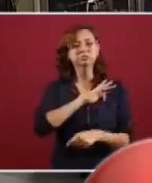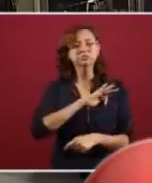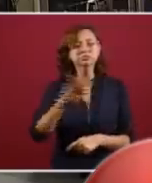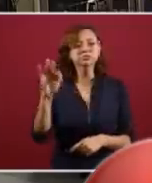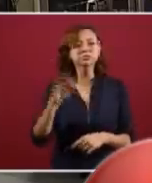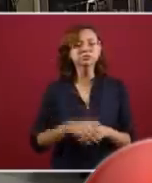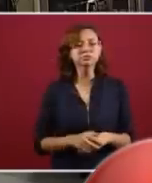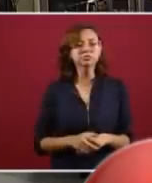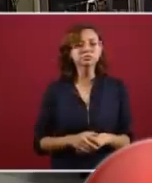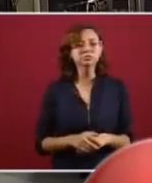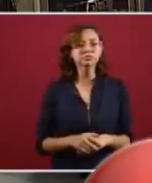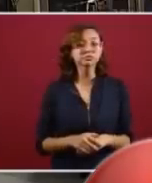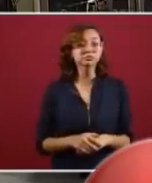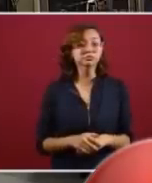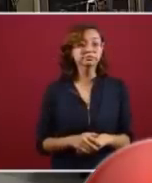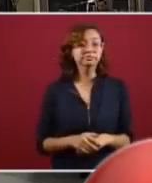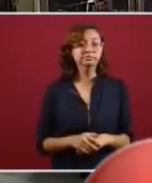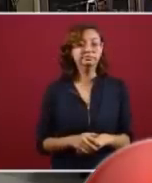político